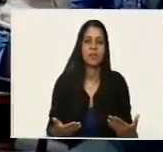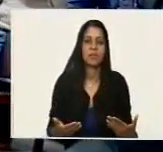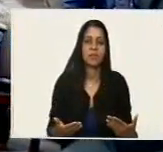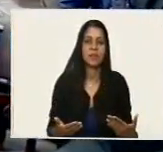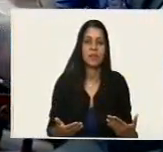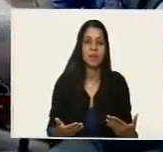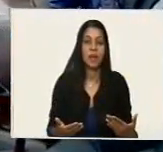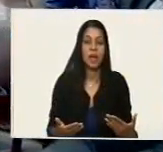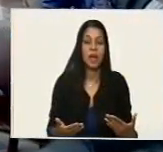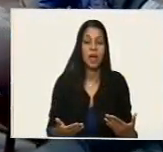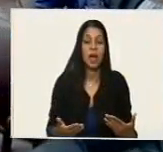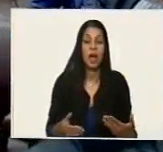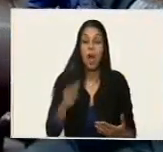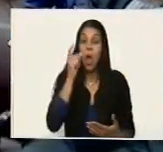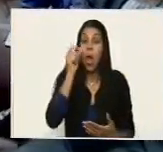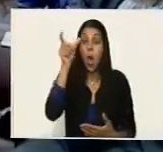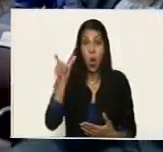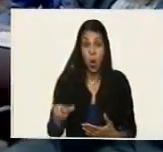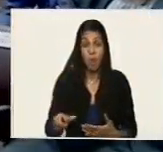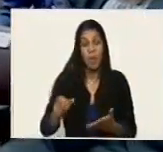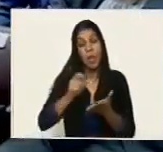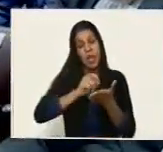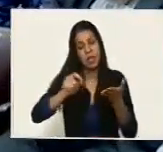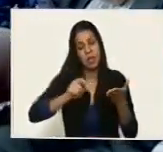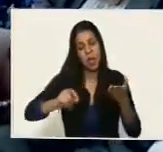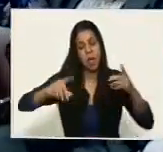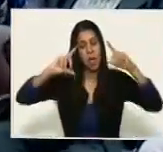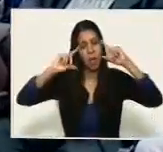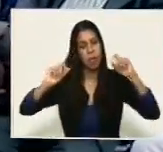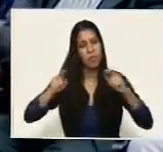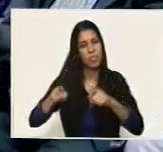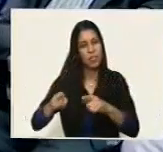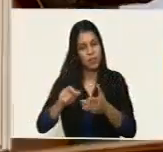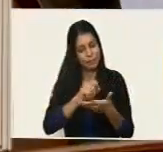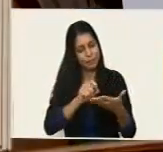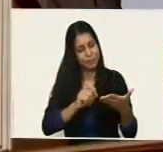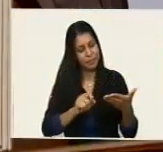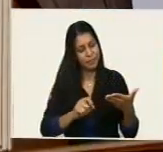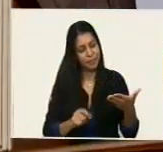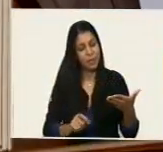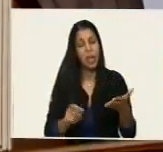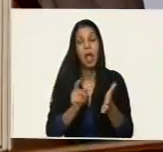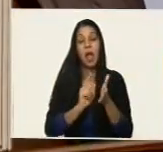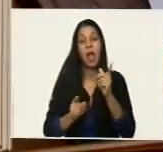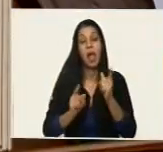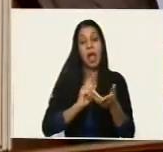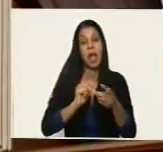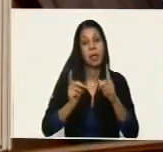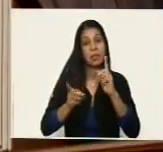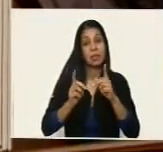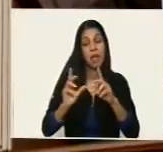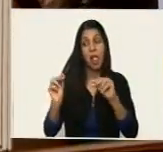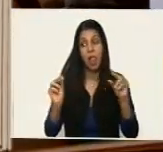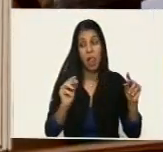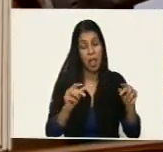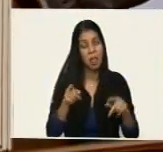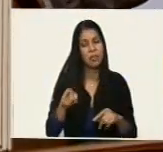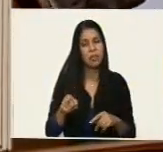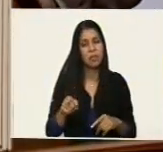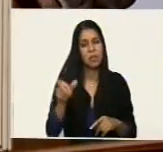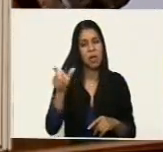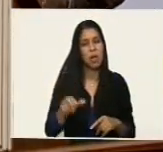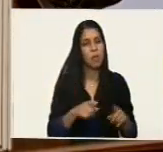hay un escritor también que escribió, según dicen los estudiosos, Néstor, que es licenciado en